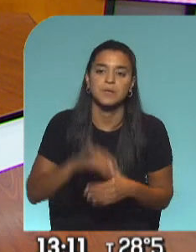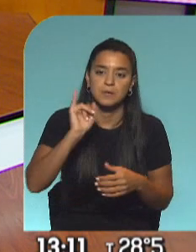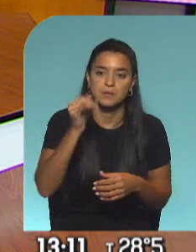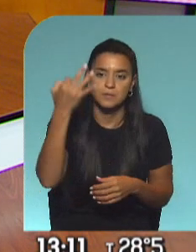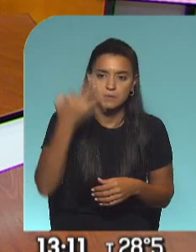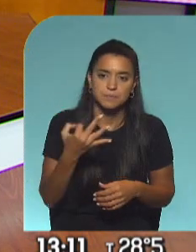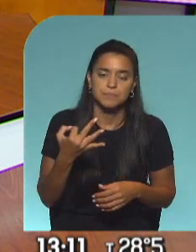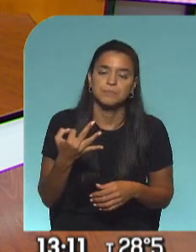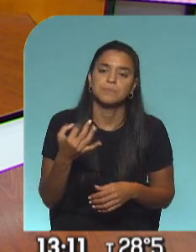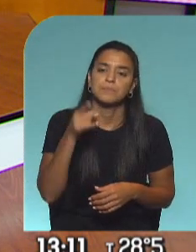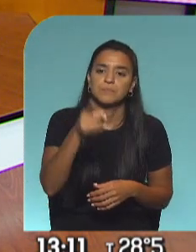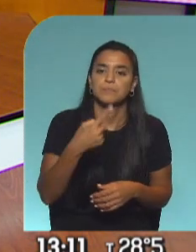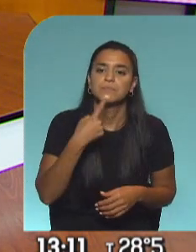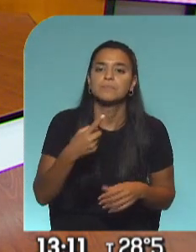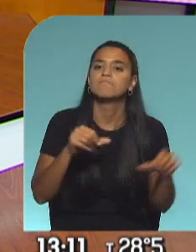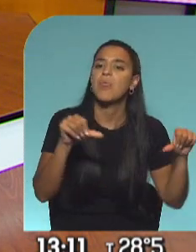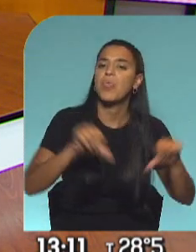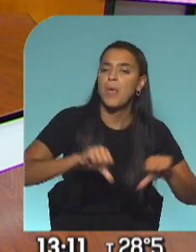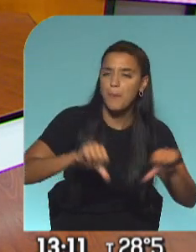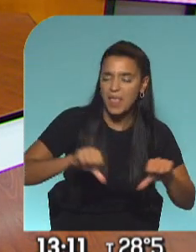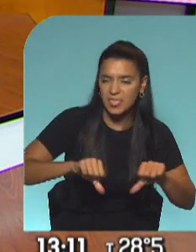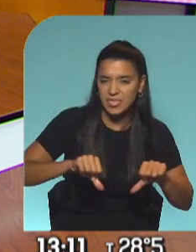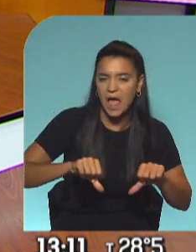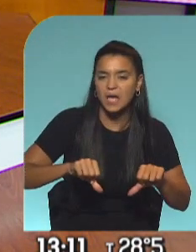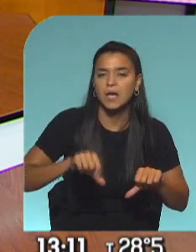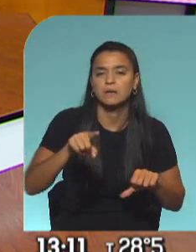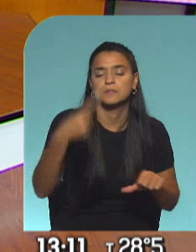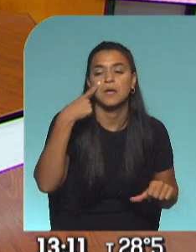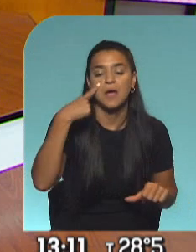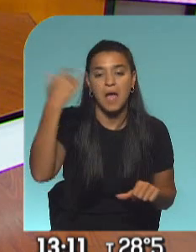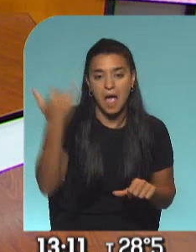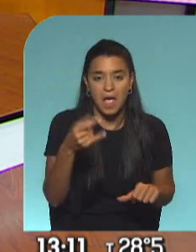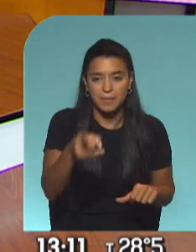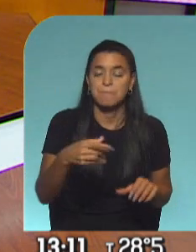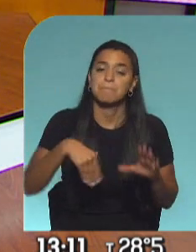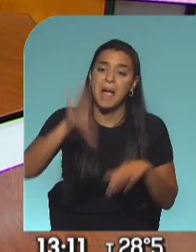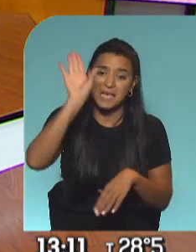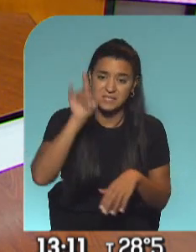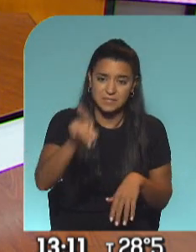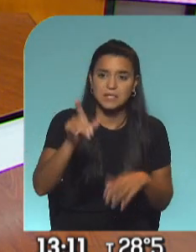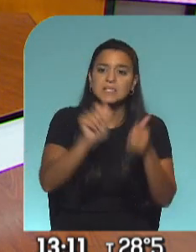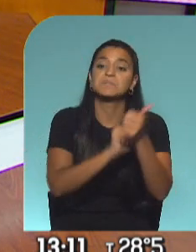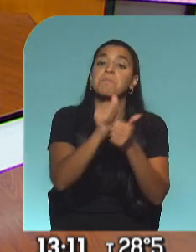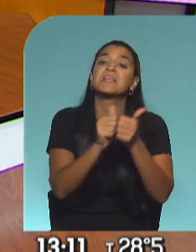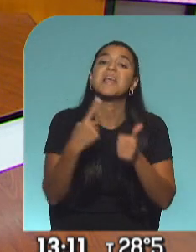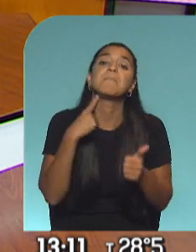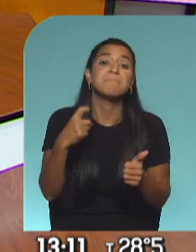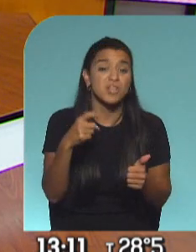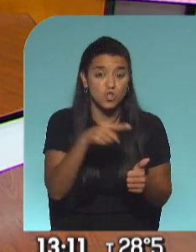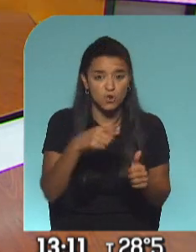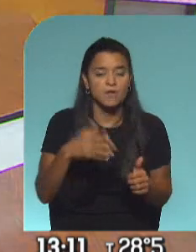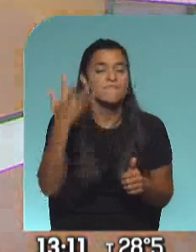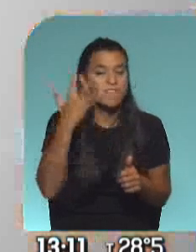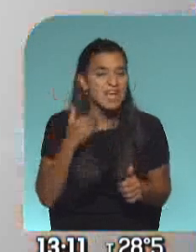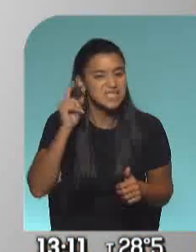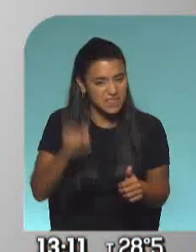Exactamente. Es parte de las desventajas que se están planteando Principalmente empresas españolas. Sí, Francia un